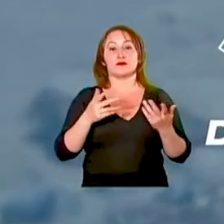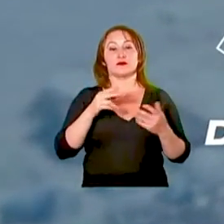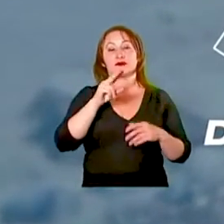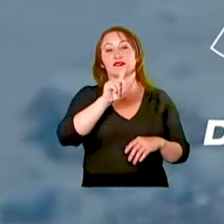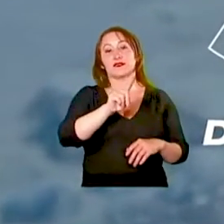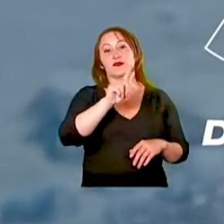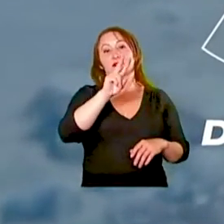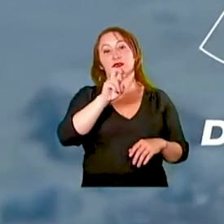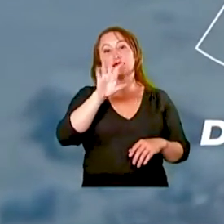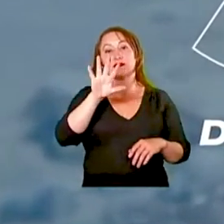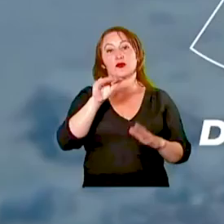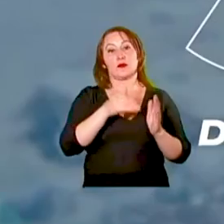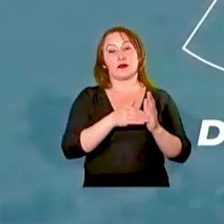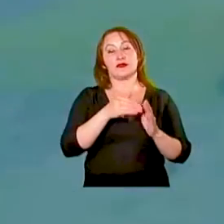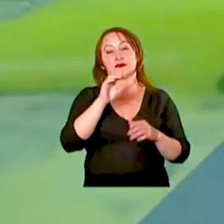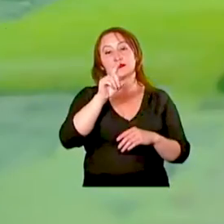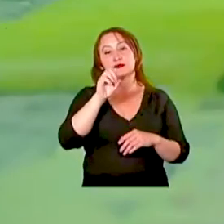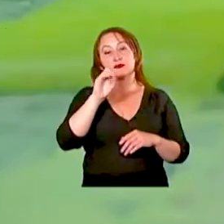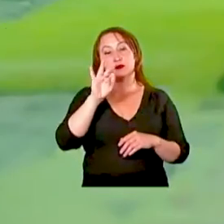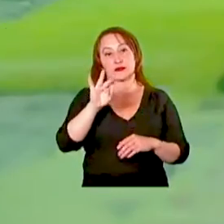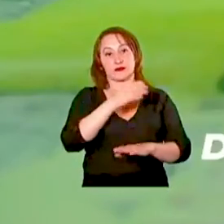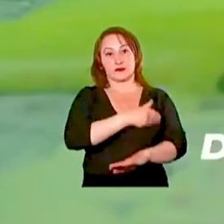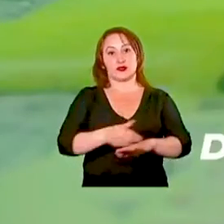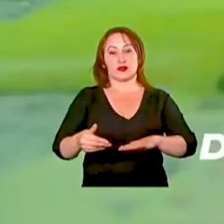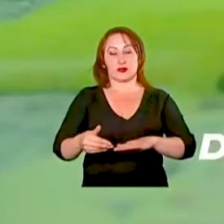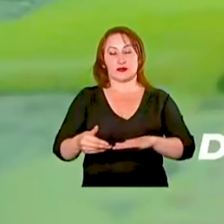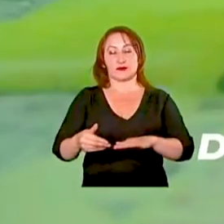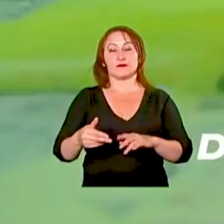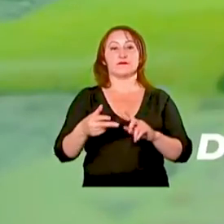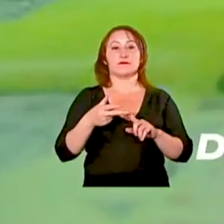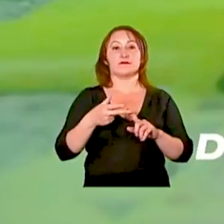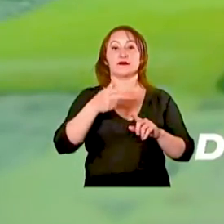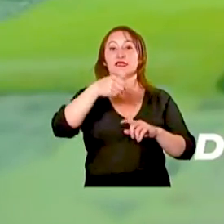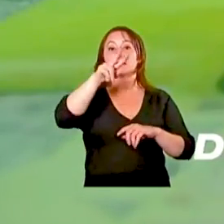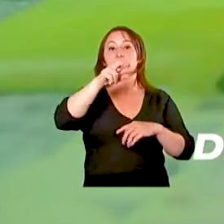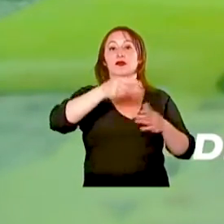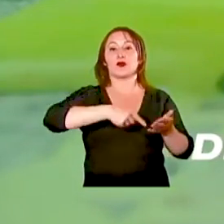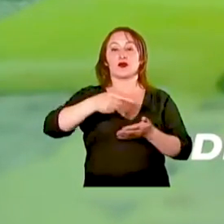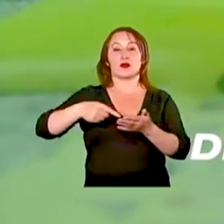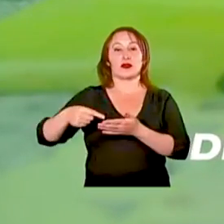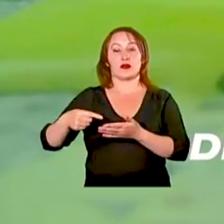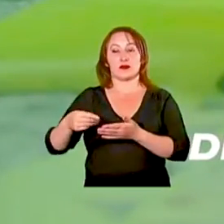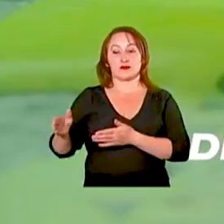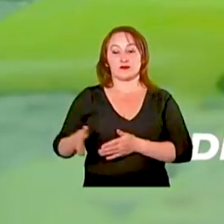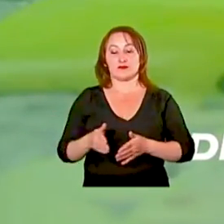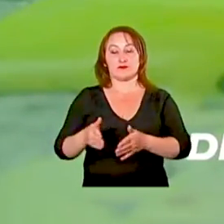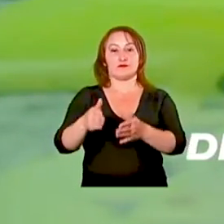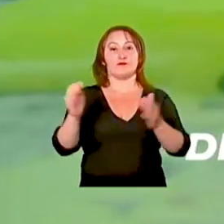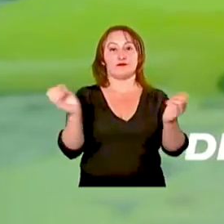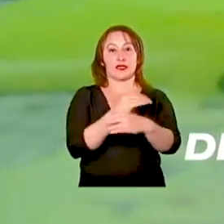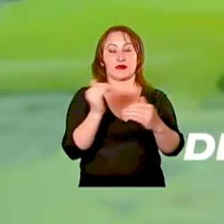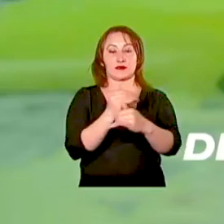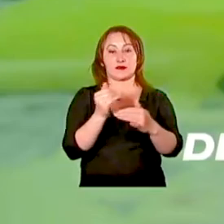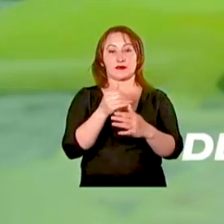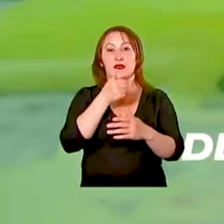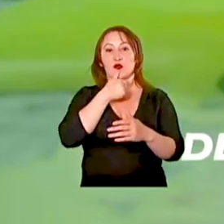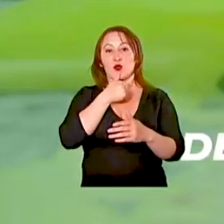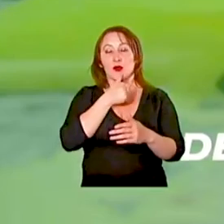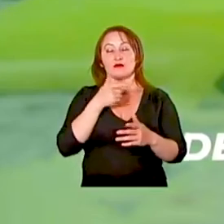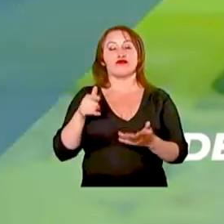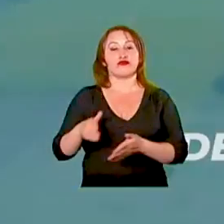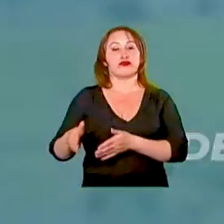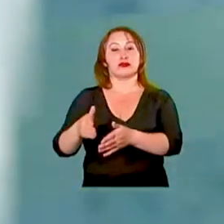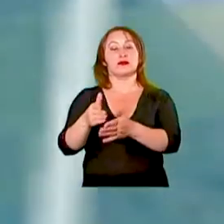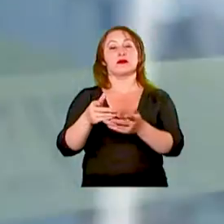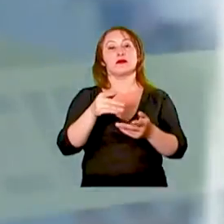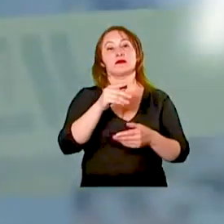175.603 millones de pesos, 17 contratos de vías y alcantarillado por 39.525 millones